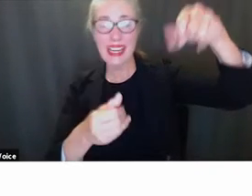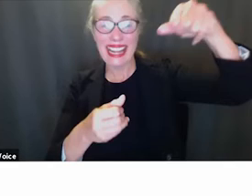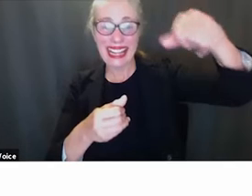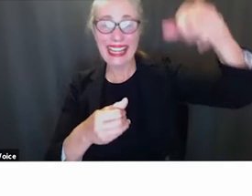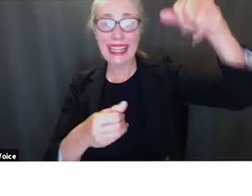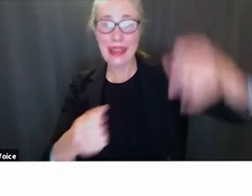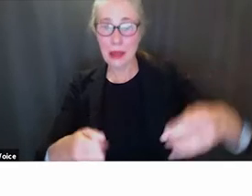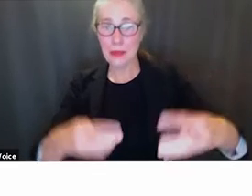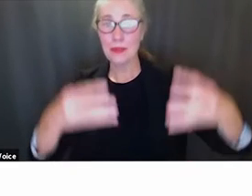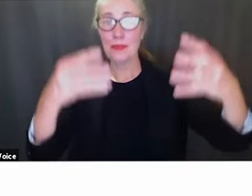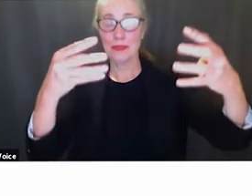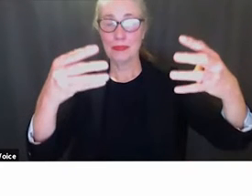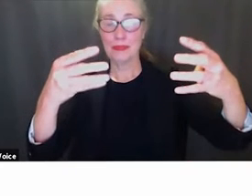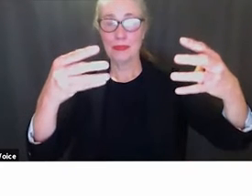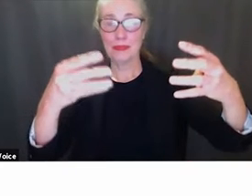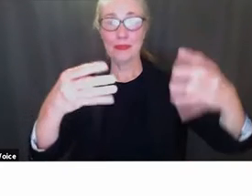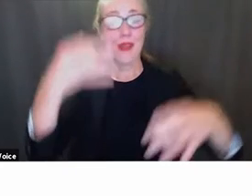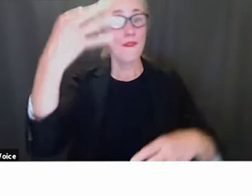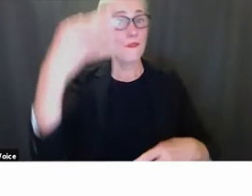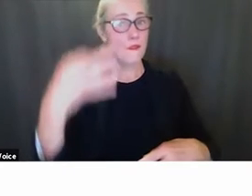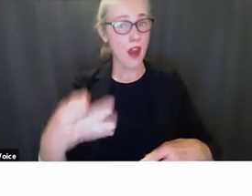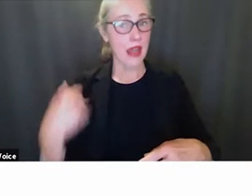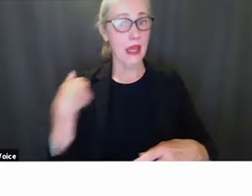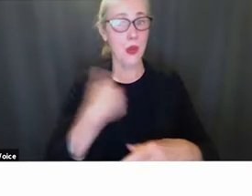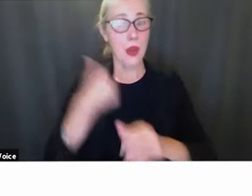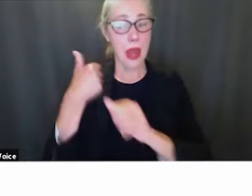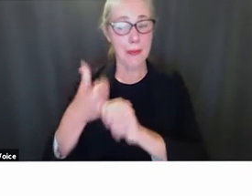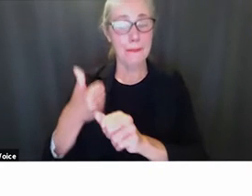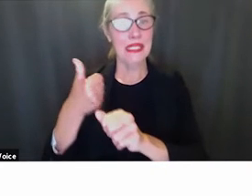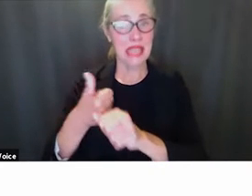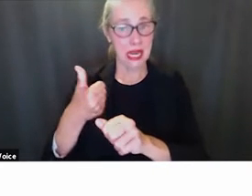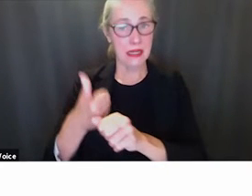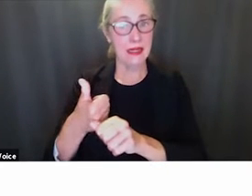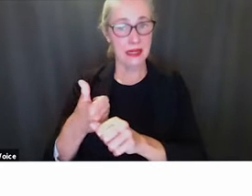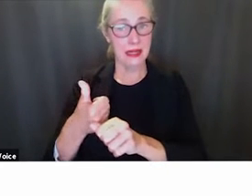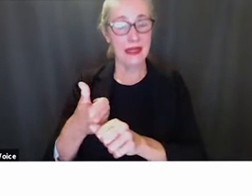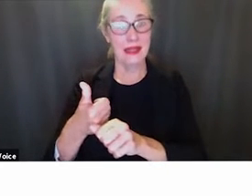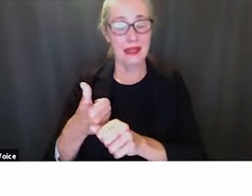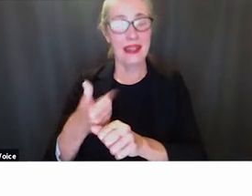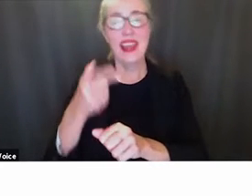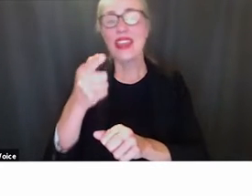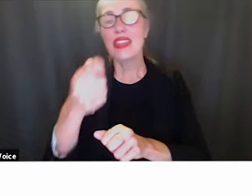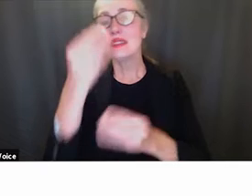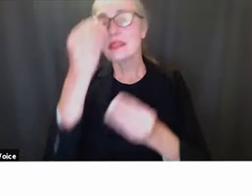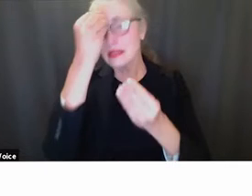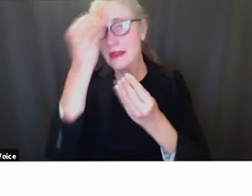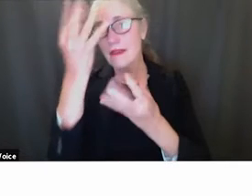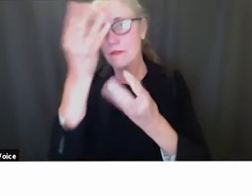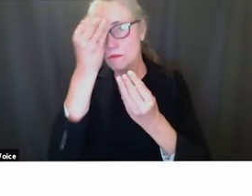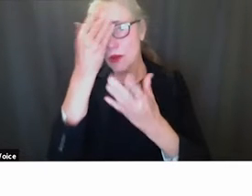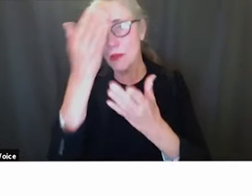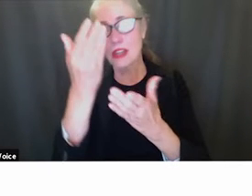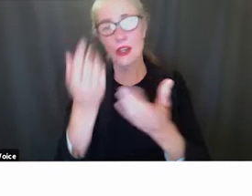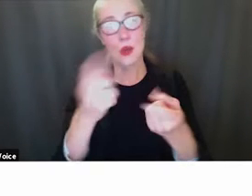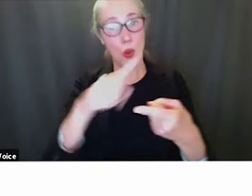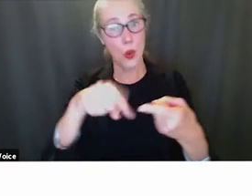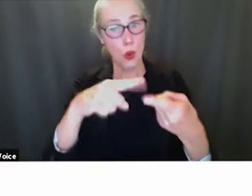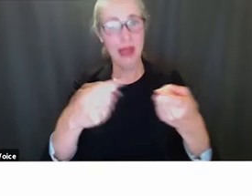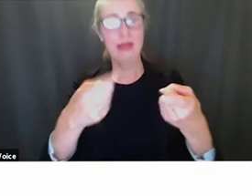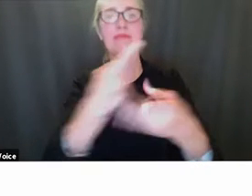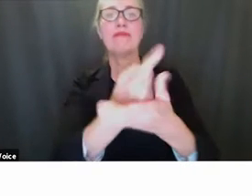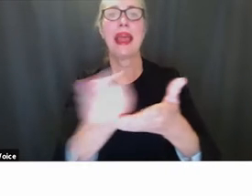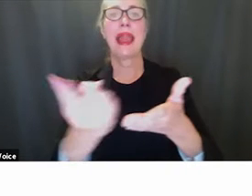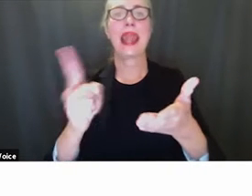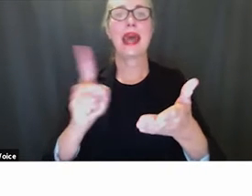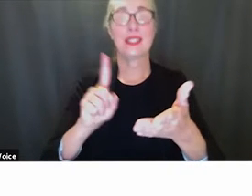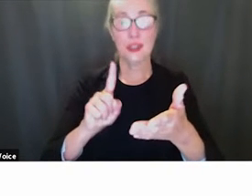en eso y le va a aparecer esta información. Se actualiza todos los viernes. Los datos que les estoy enseñando aquí son de la semana